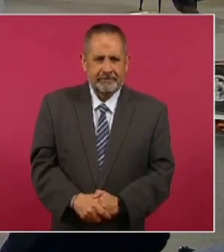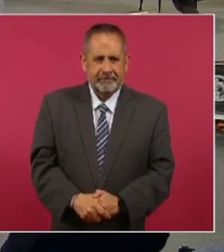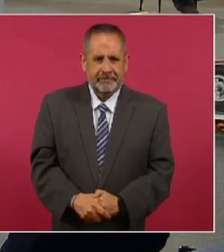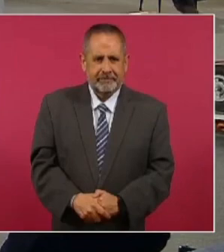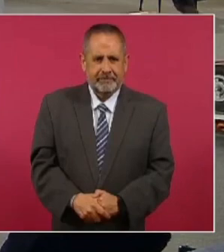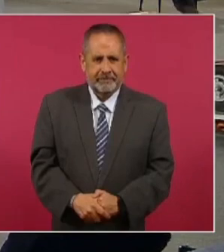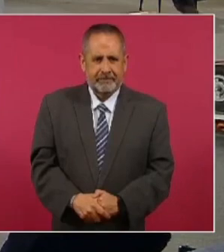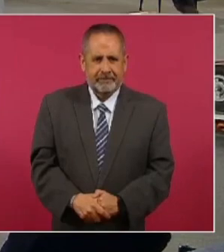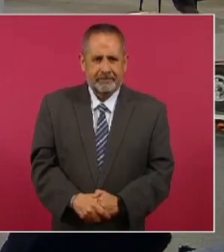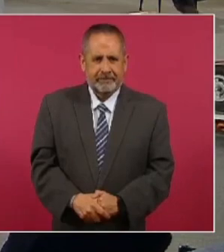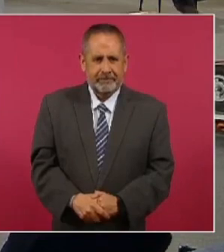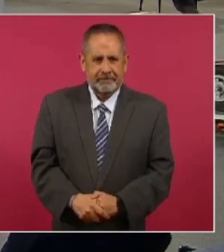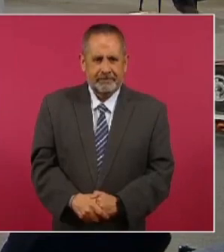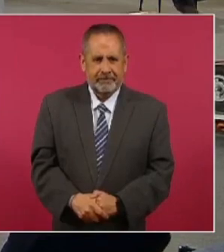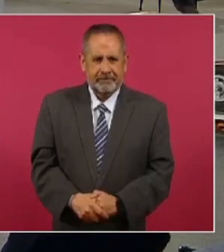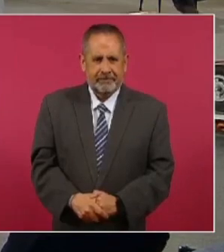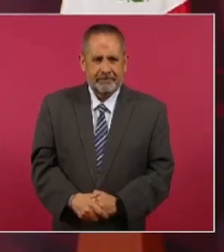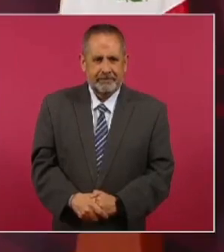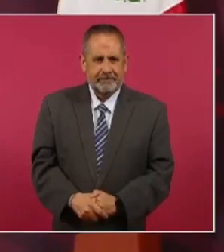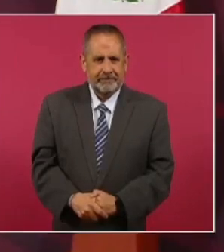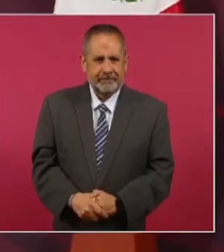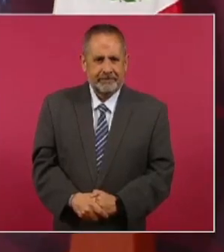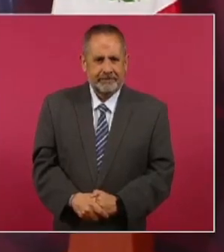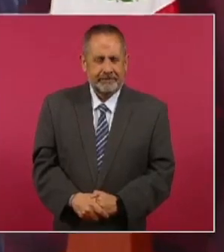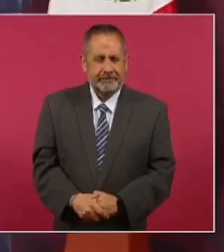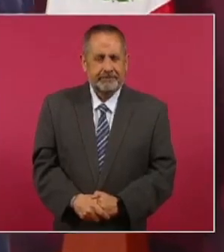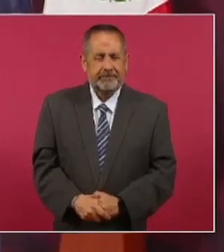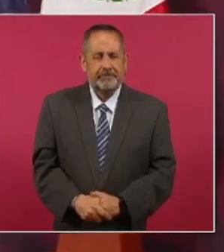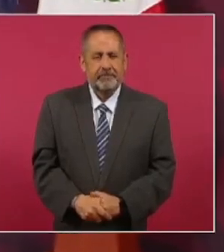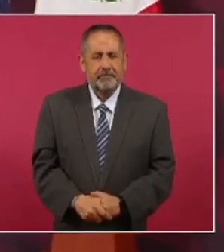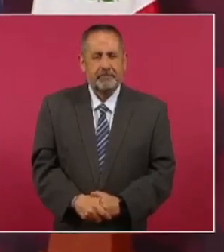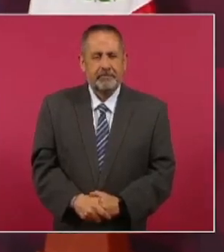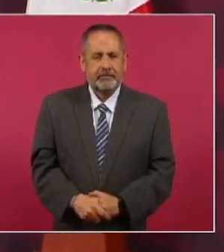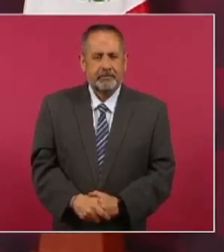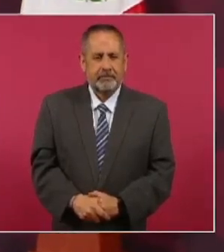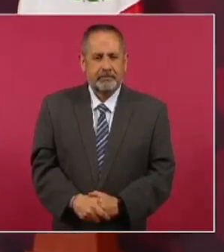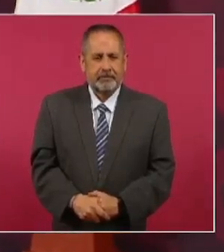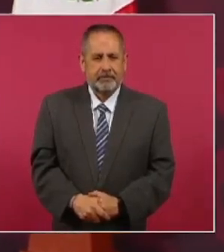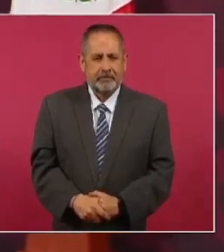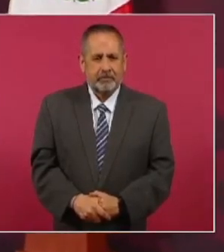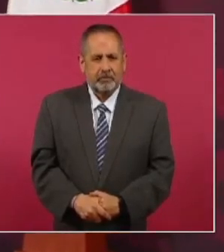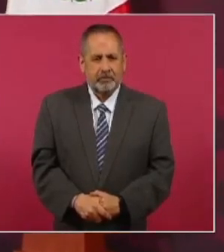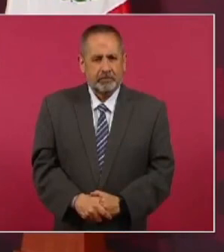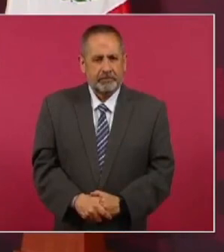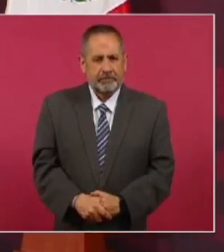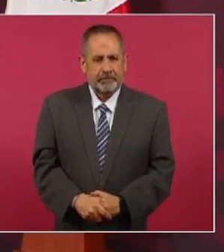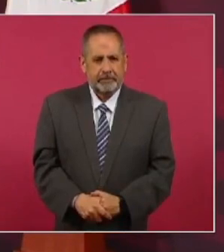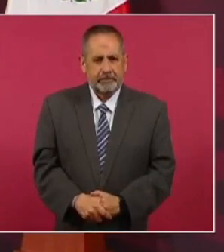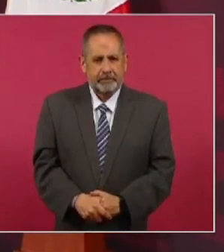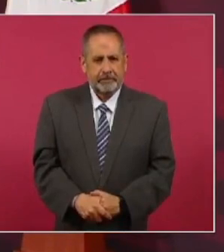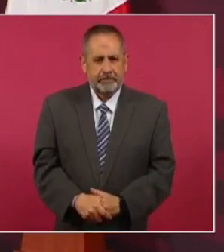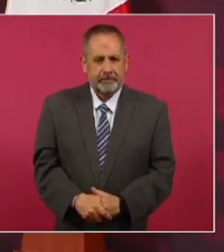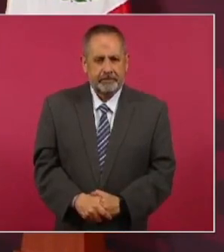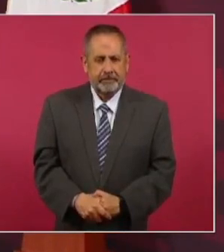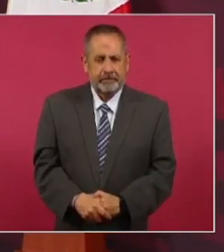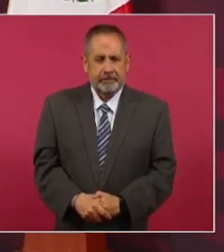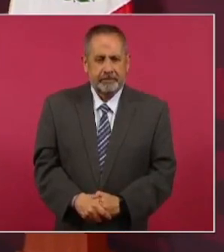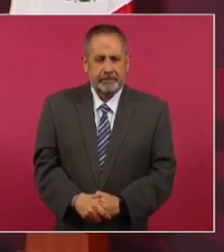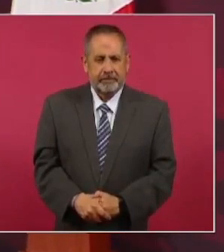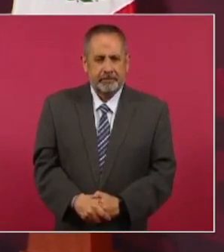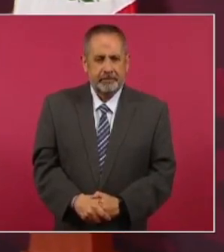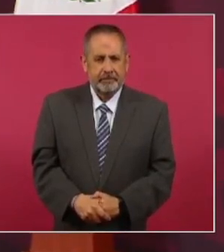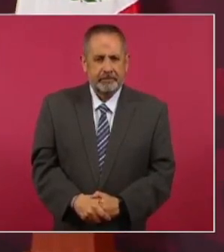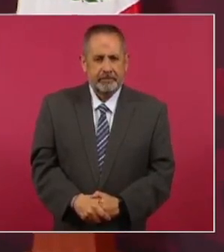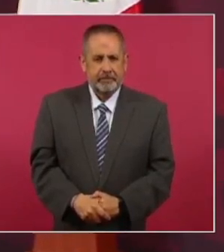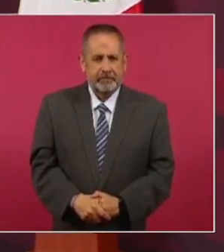batazo por la parte izquierda pica y se va hasta lo profundo va a ser un extra base desde segunda y hasta la goma